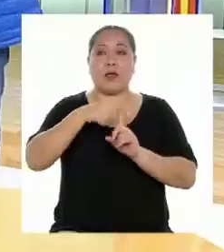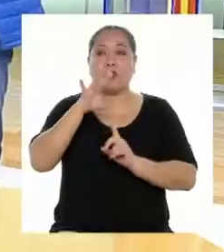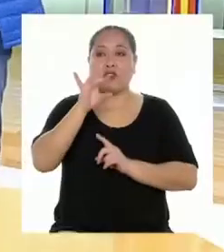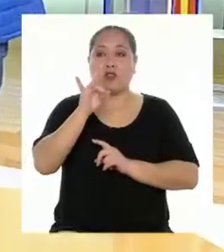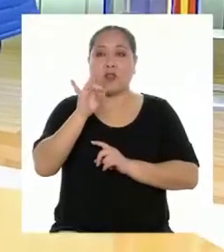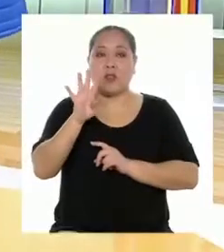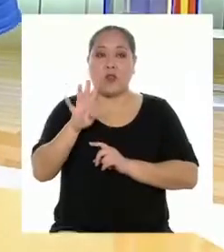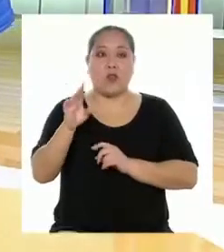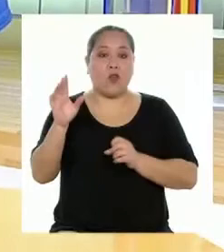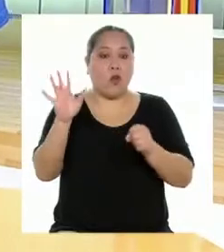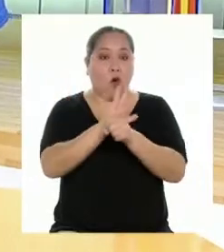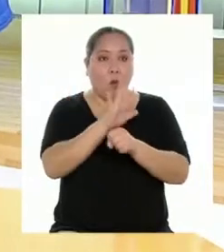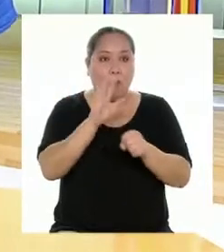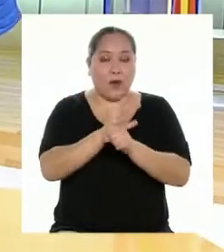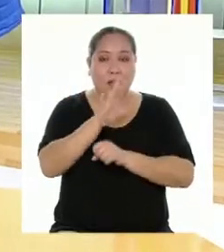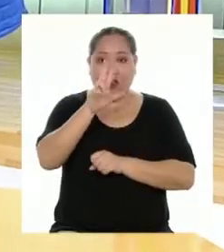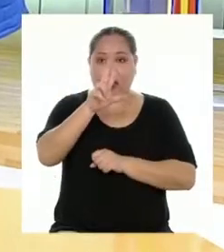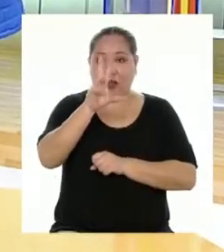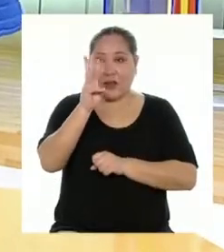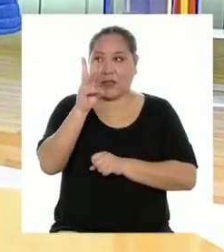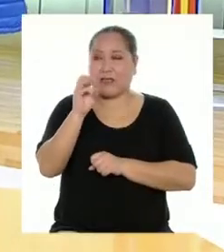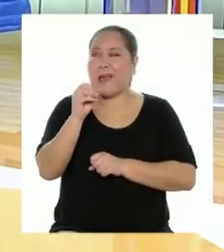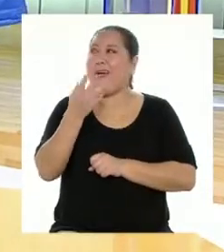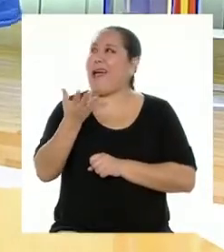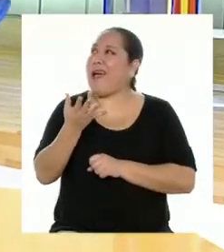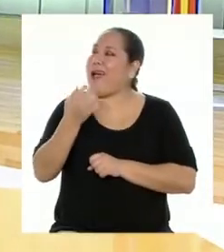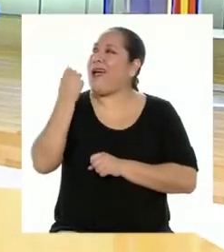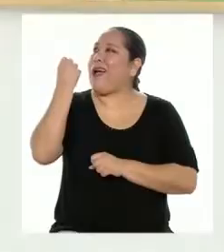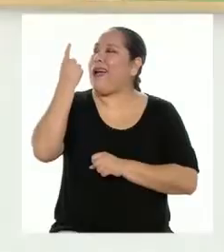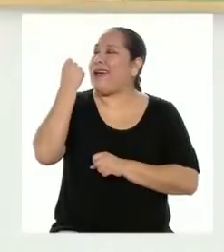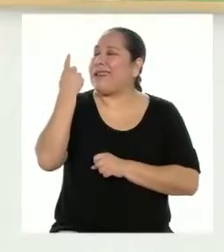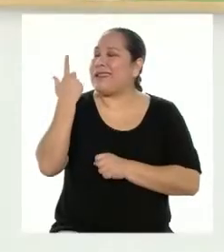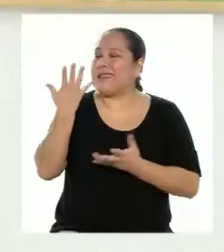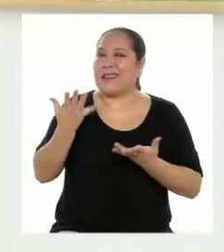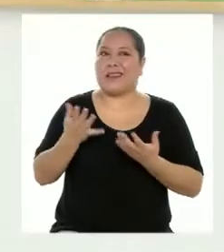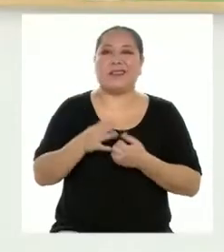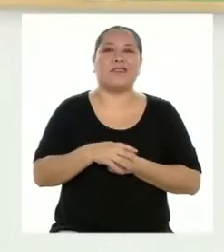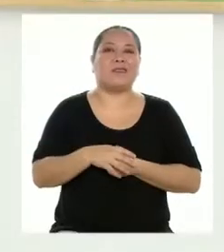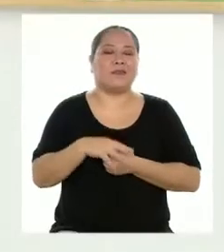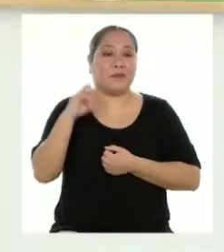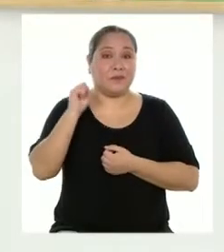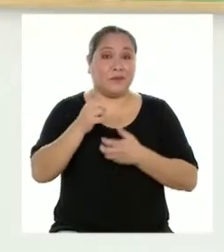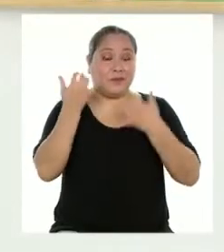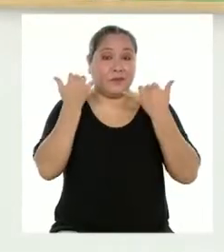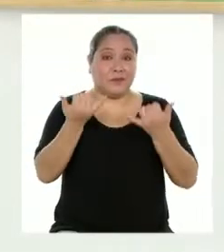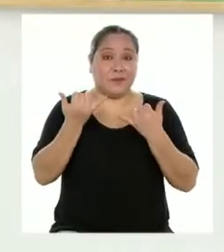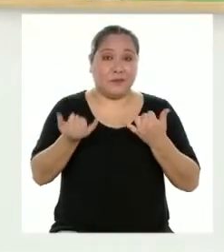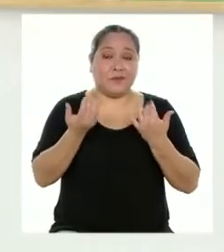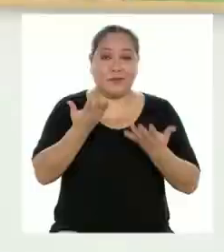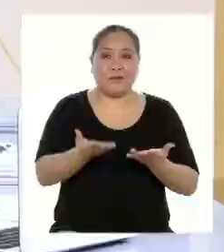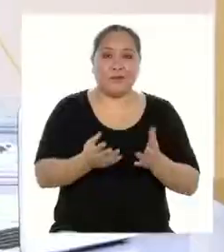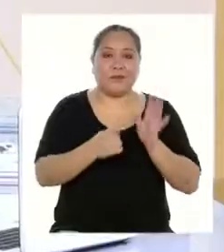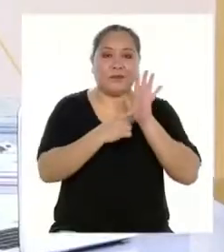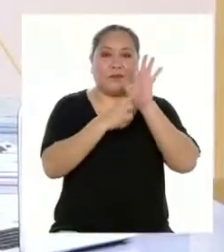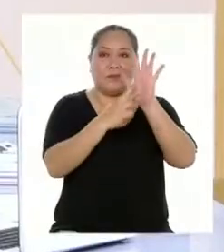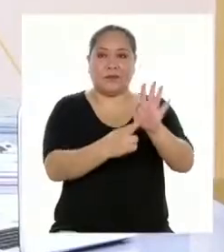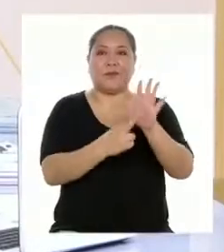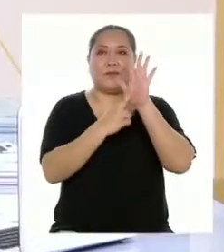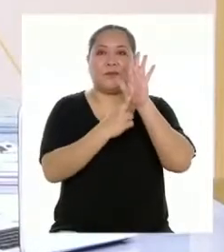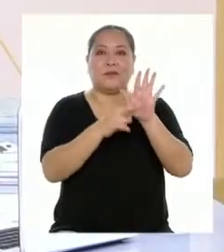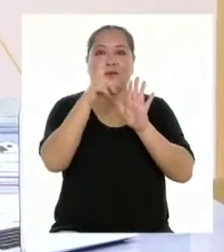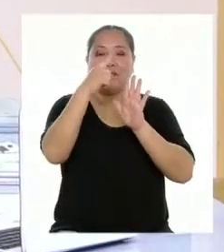360! Ahora todo tiene sentido, profesora. ¡Qué felicidad! Ahora nos toca representarlo en un círculo.